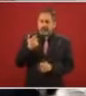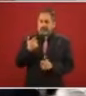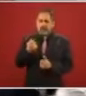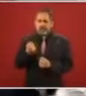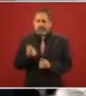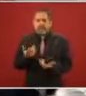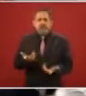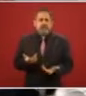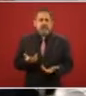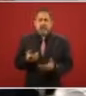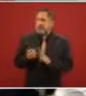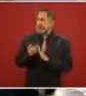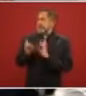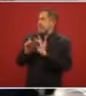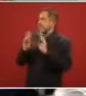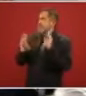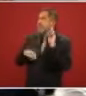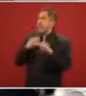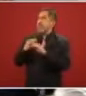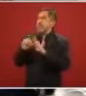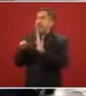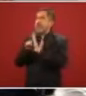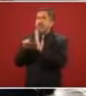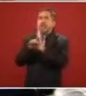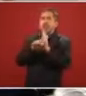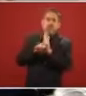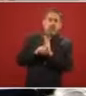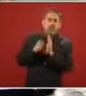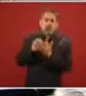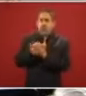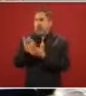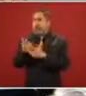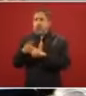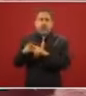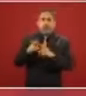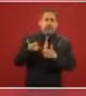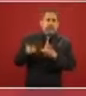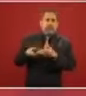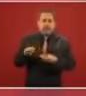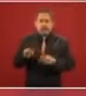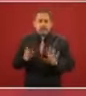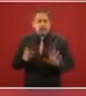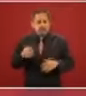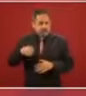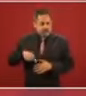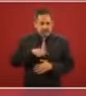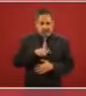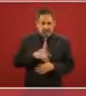circunstancias adversas en el mundo, en lo económico, en lo financiero, nosotros tenemos